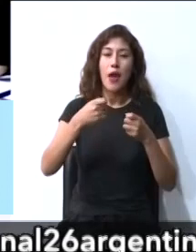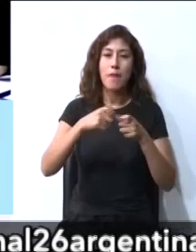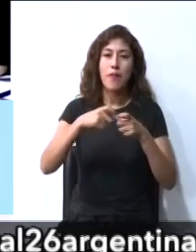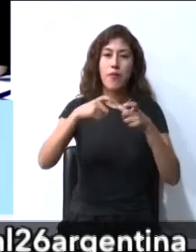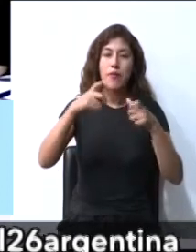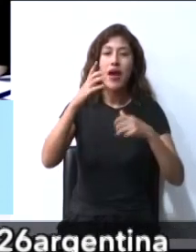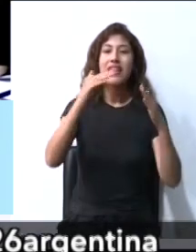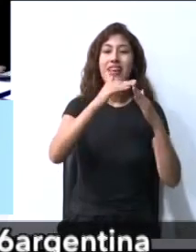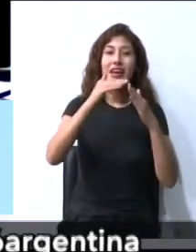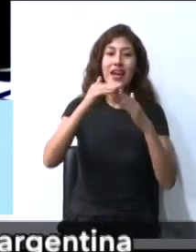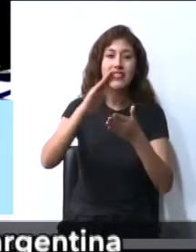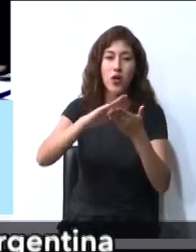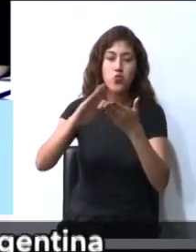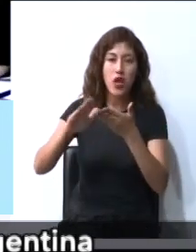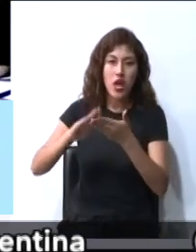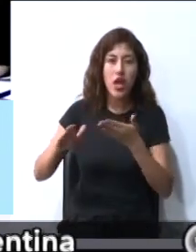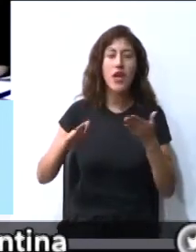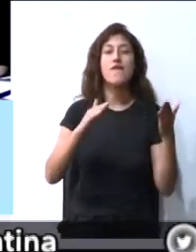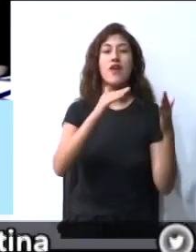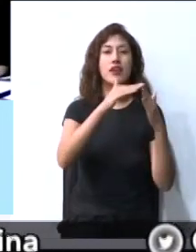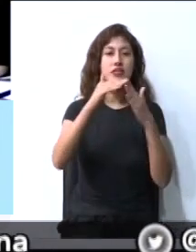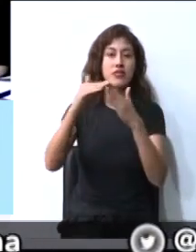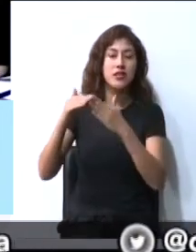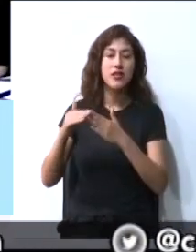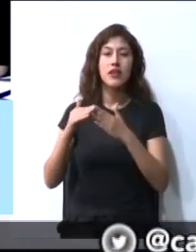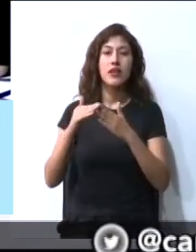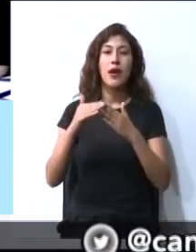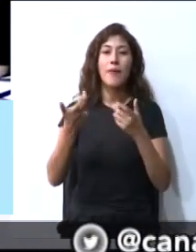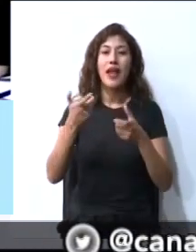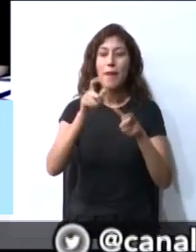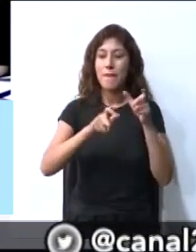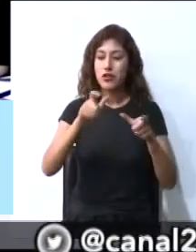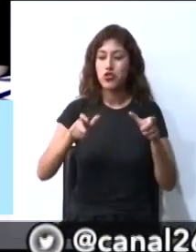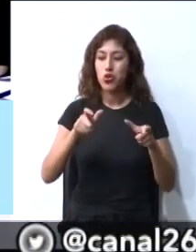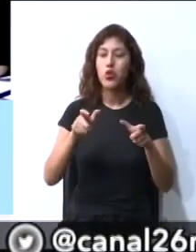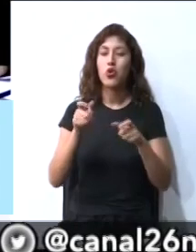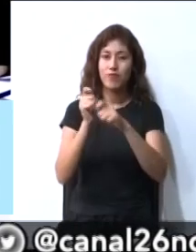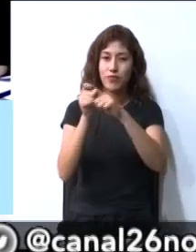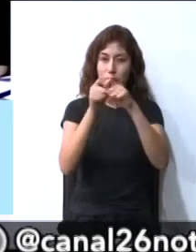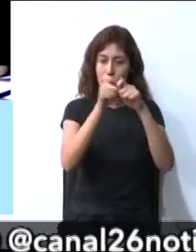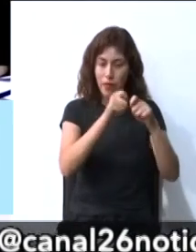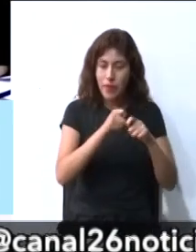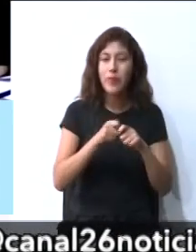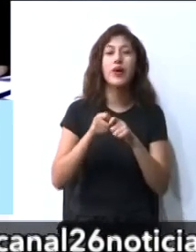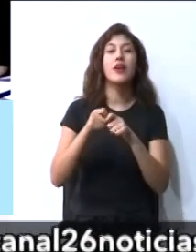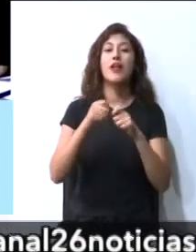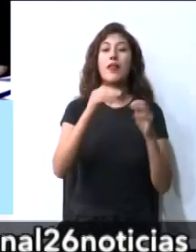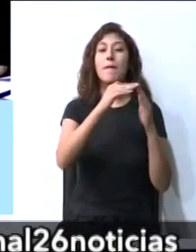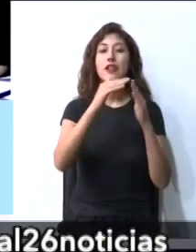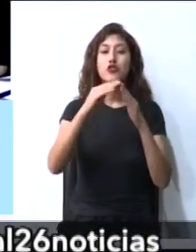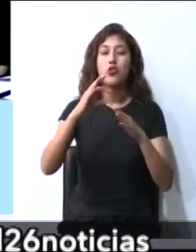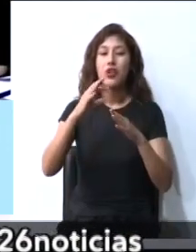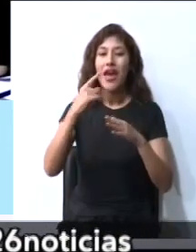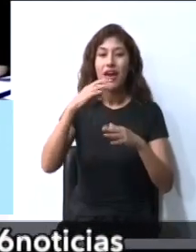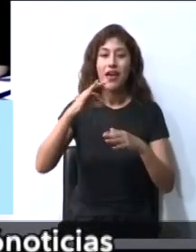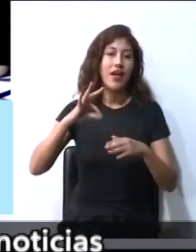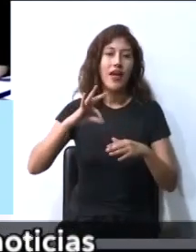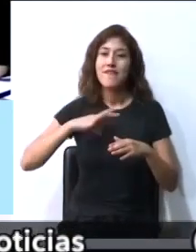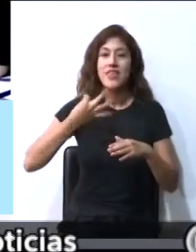y arreglamos los existentes para que las familias tengan un lugar seguro para vivir. Y lo hicimos con un modelo